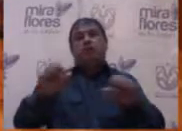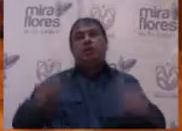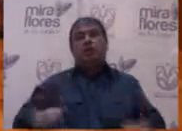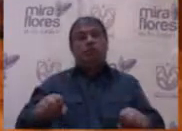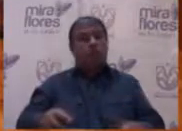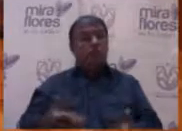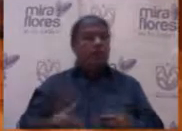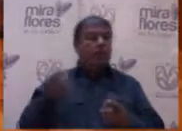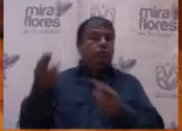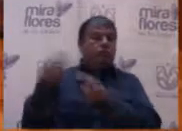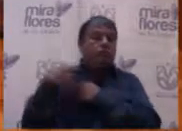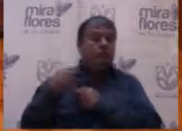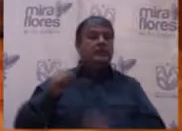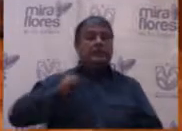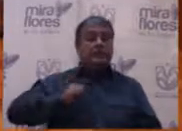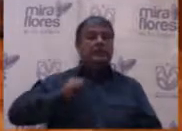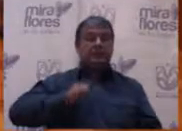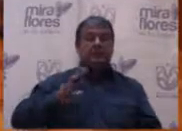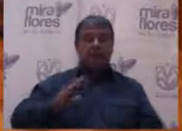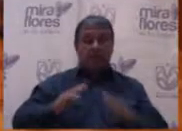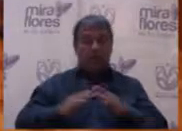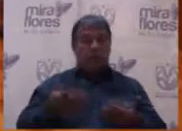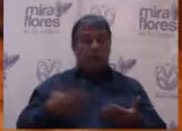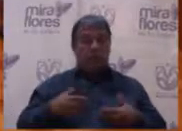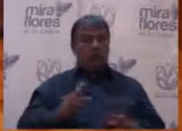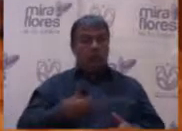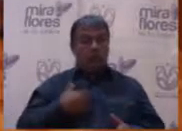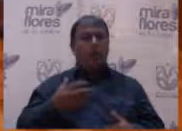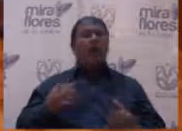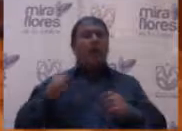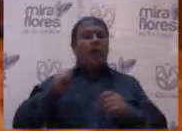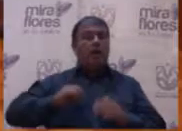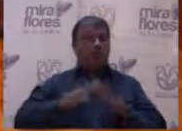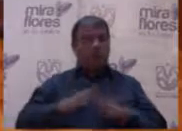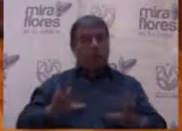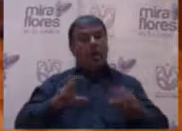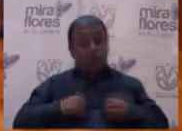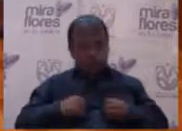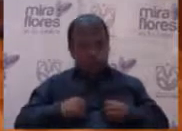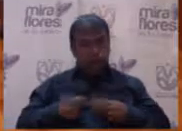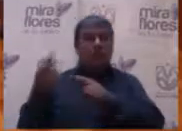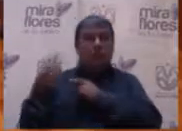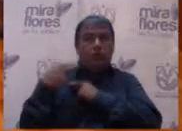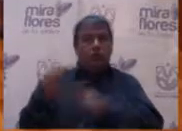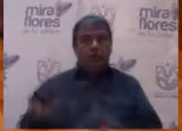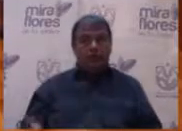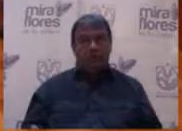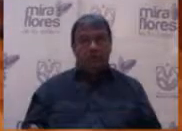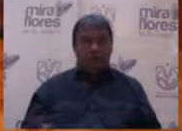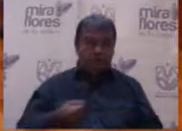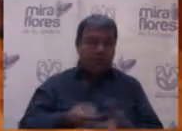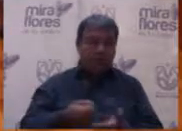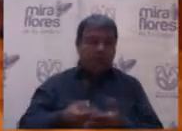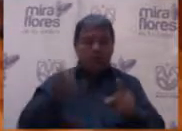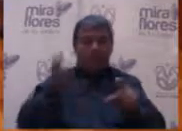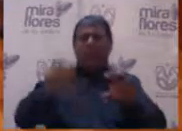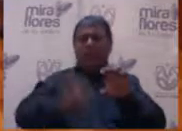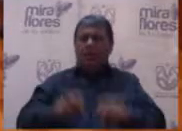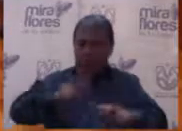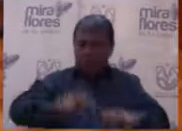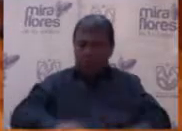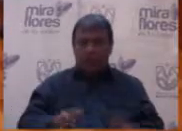una responsabilidad de parte de la municipalidad, que no quepa duda que la municipalidad tiene que asumir esa responsabilidad. Eso tiene que ser materia de investigación. Por